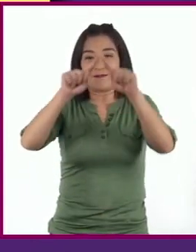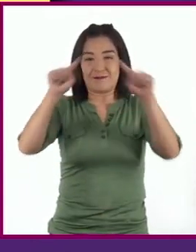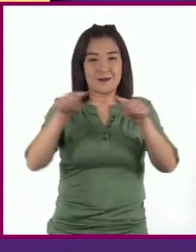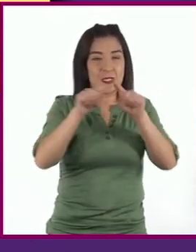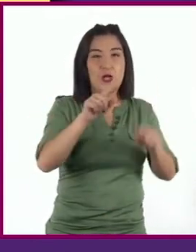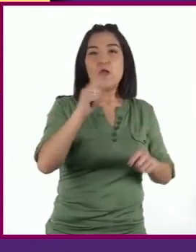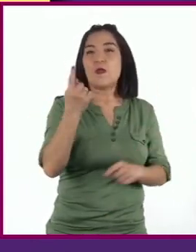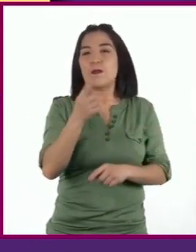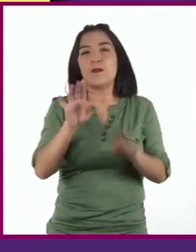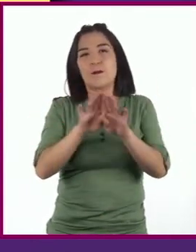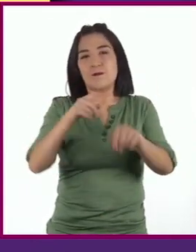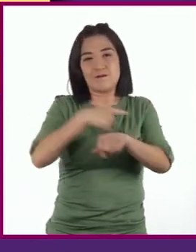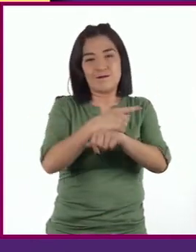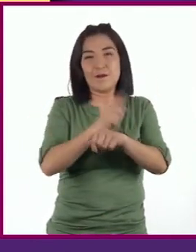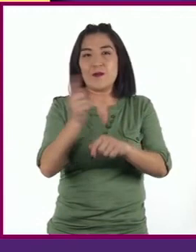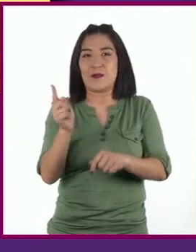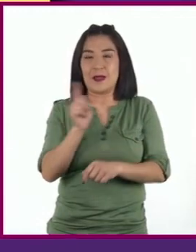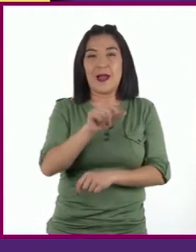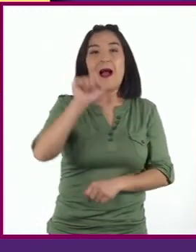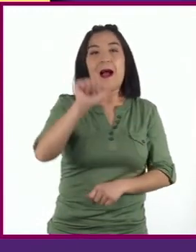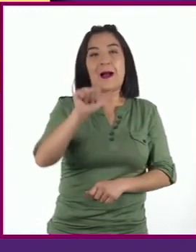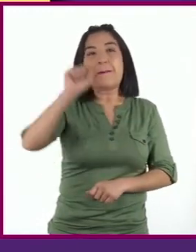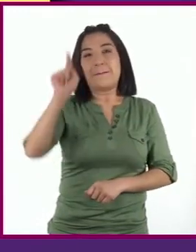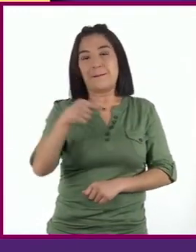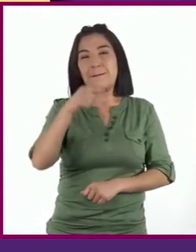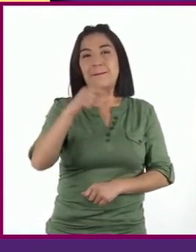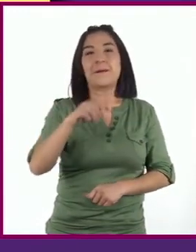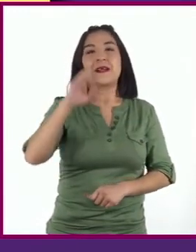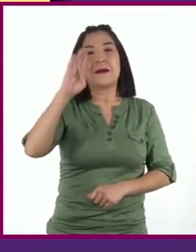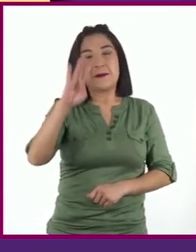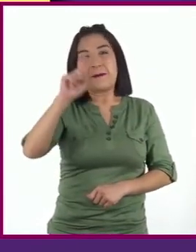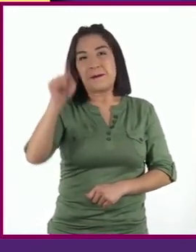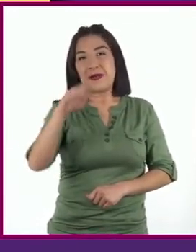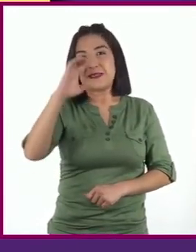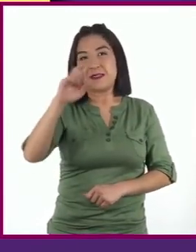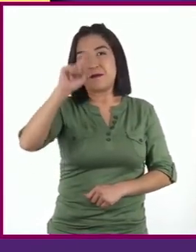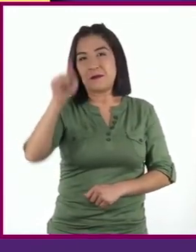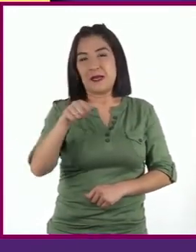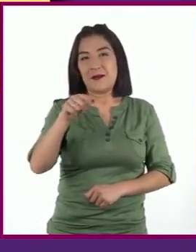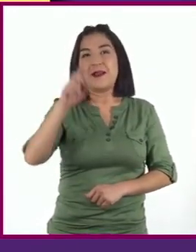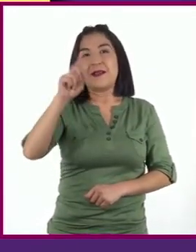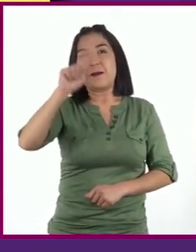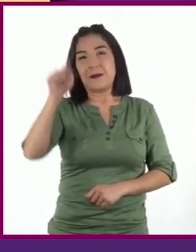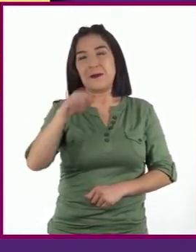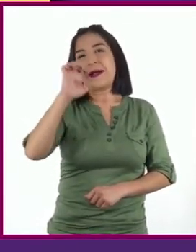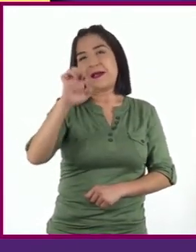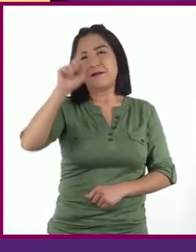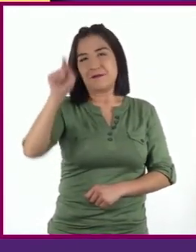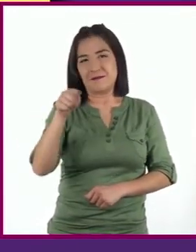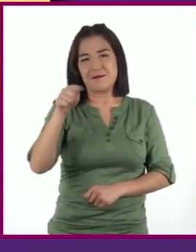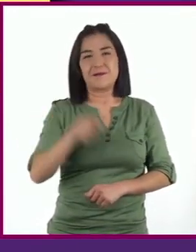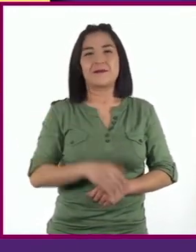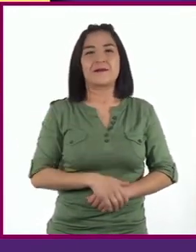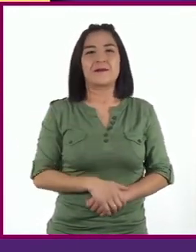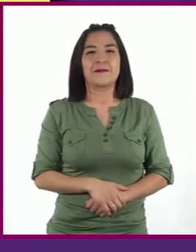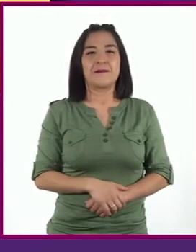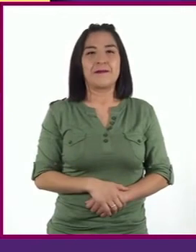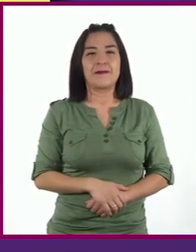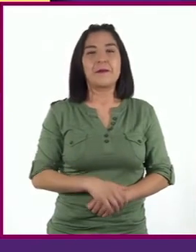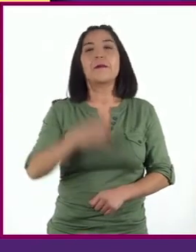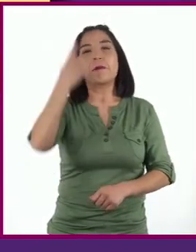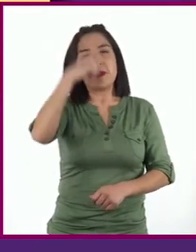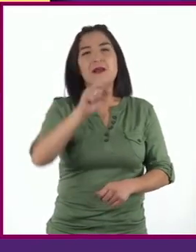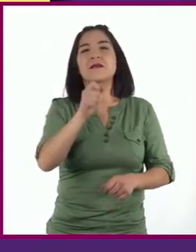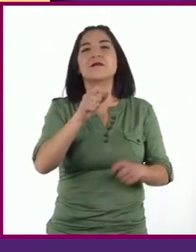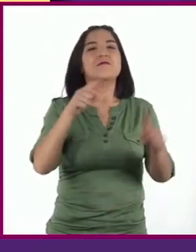el pentágono A', B', C', D', E', que